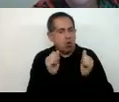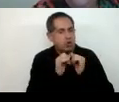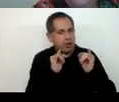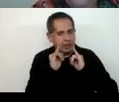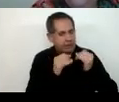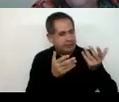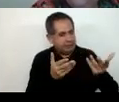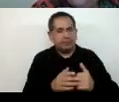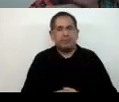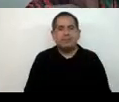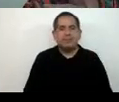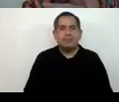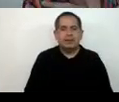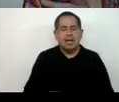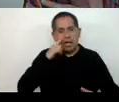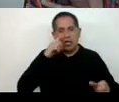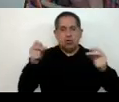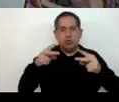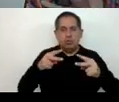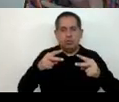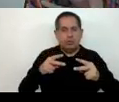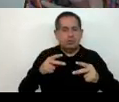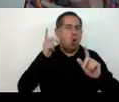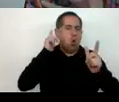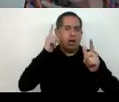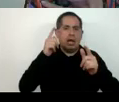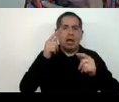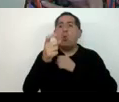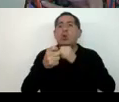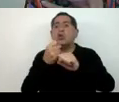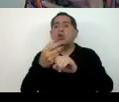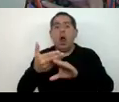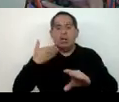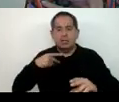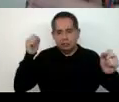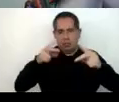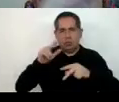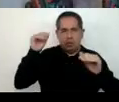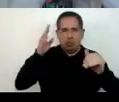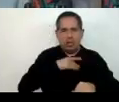interpretación y nos vemos, espero, antes del año próximo. Hasta luego,